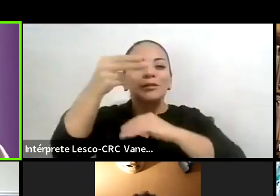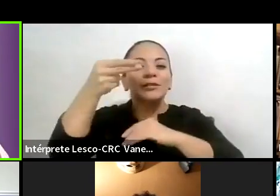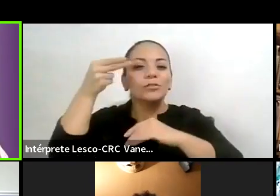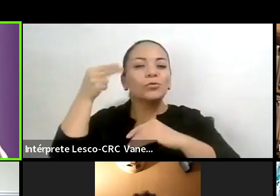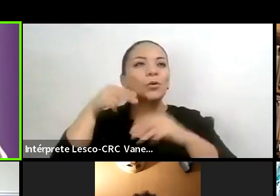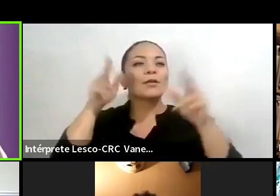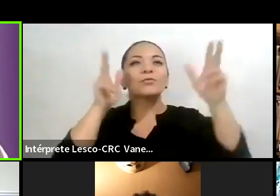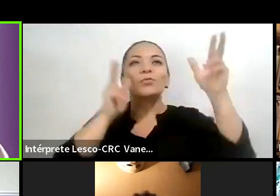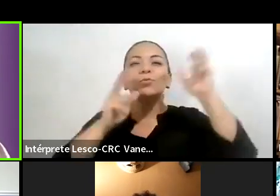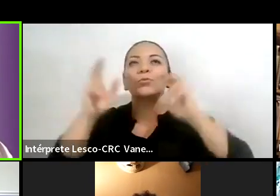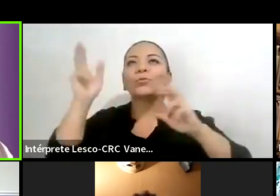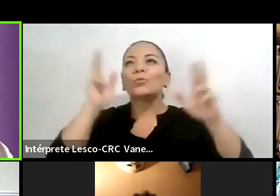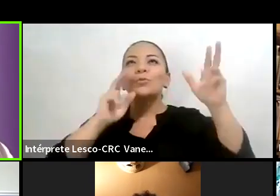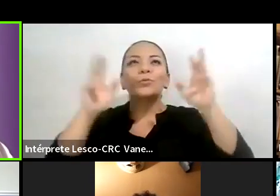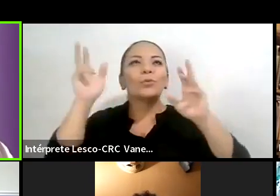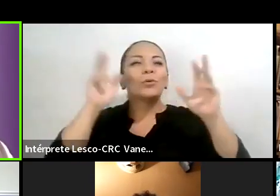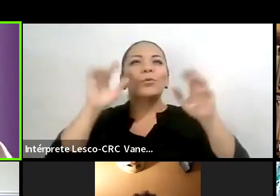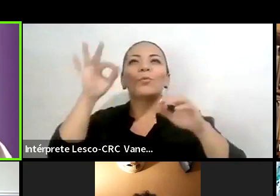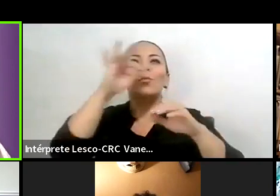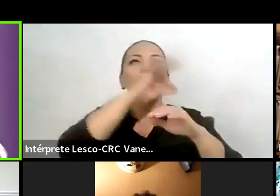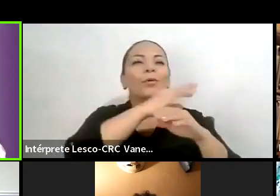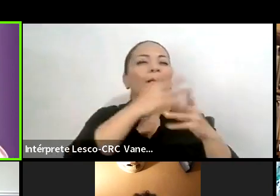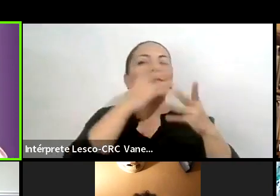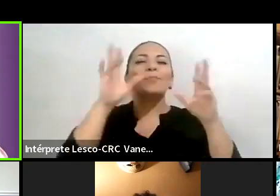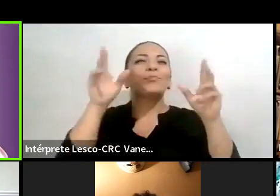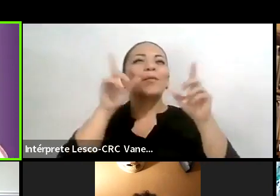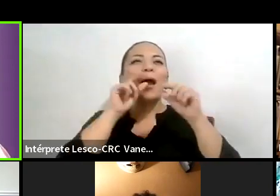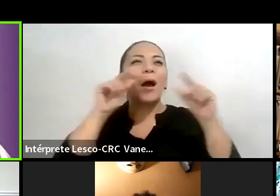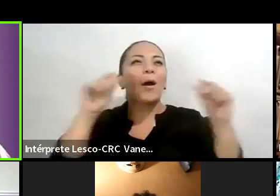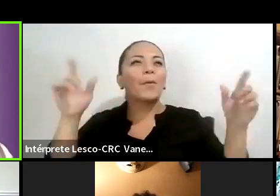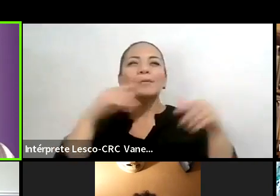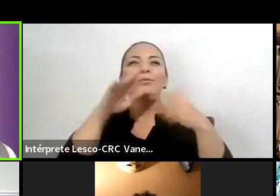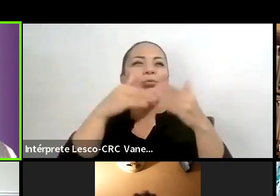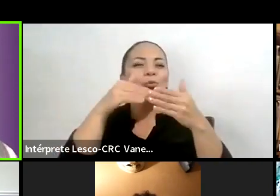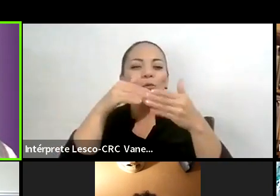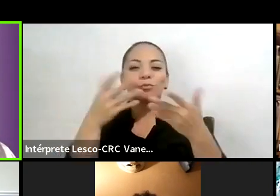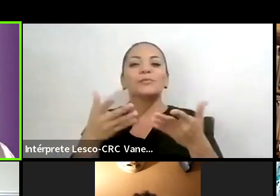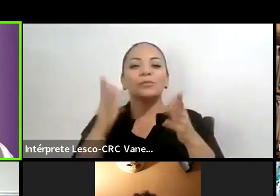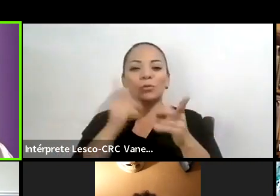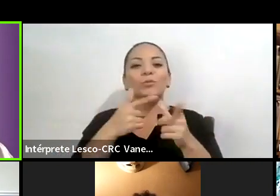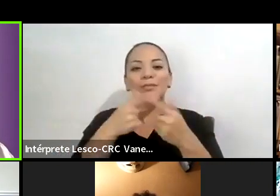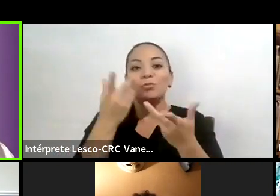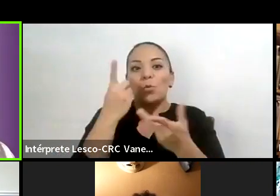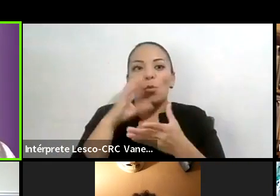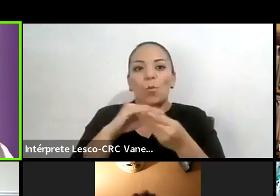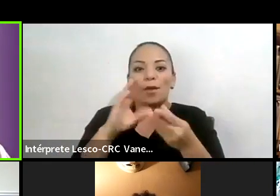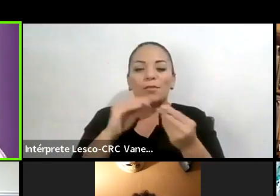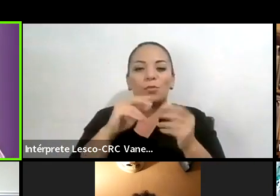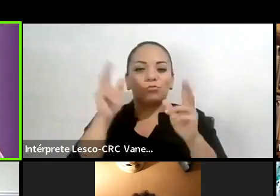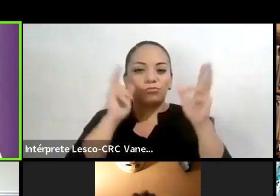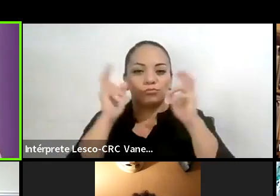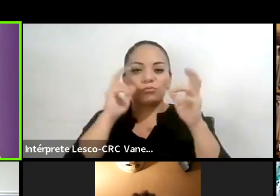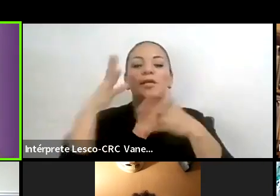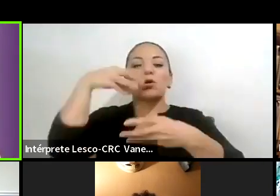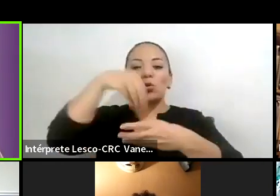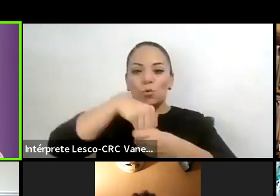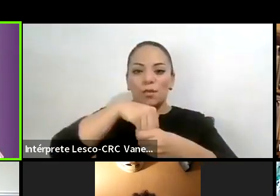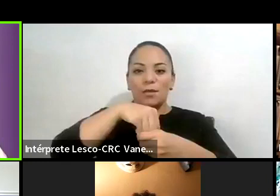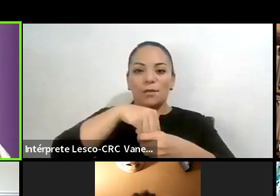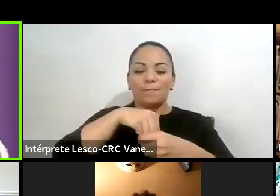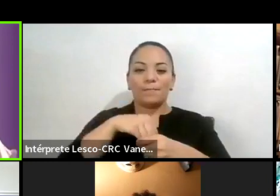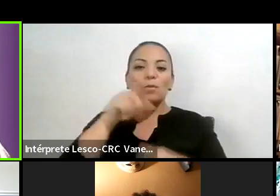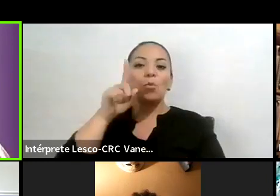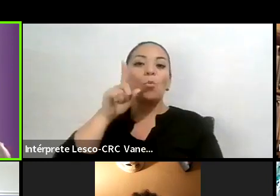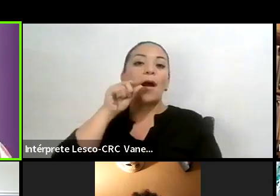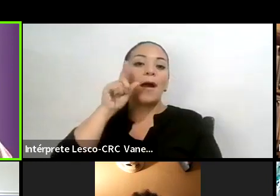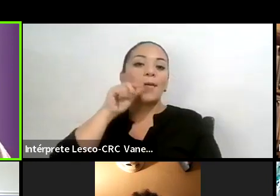voces, escucha las aves, ¿verdad? Uno de los cuentos que vamos a lanzar ahorita incluye un ave que se llama,